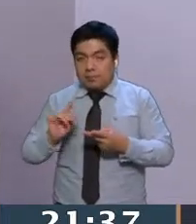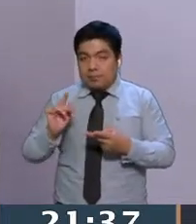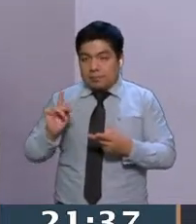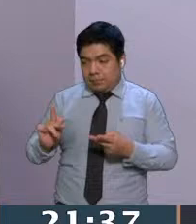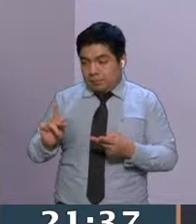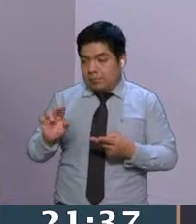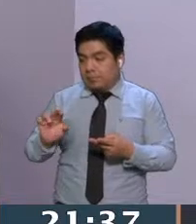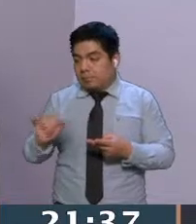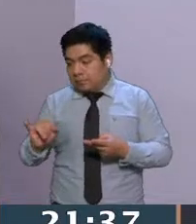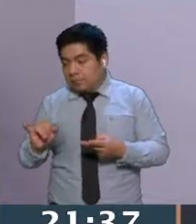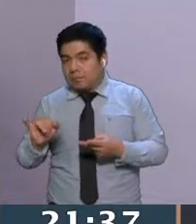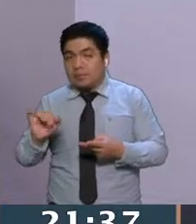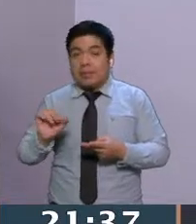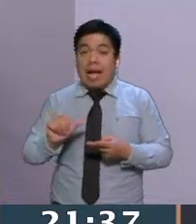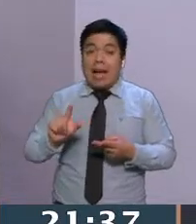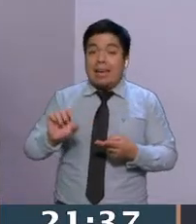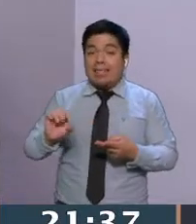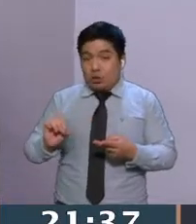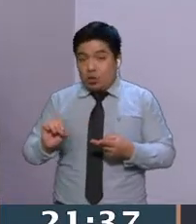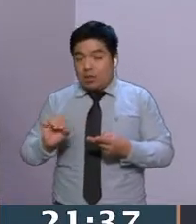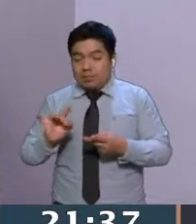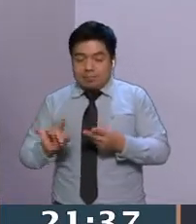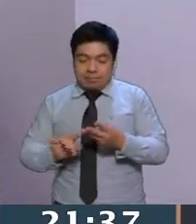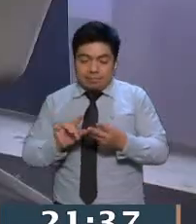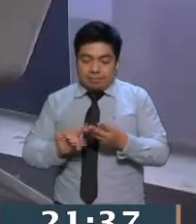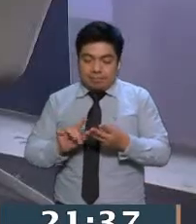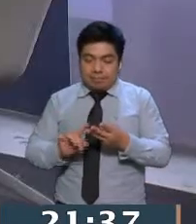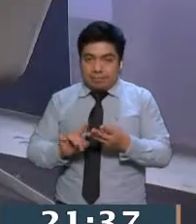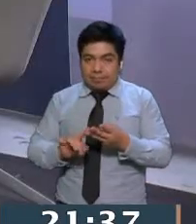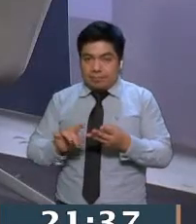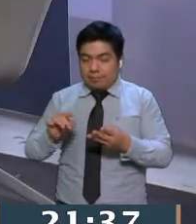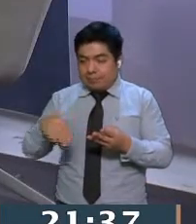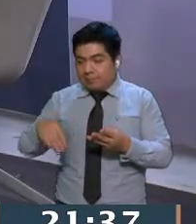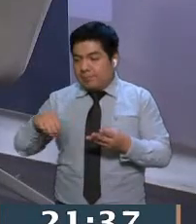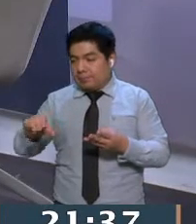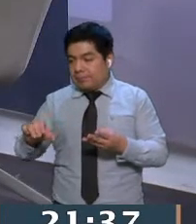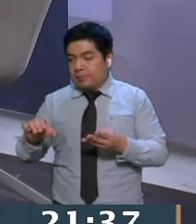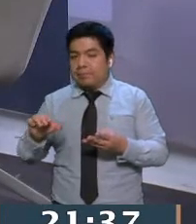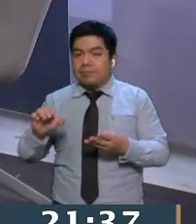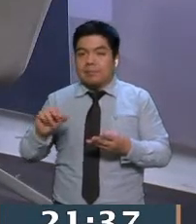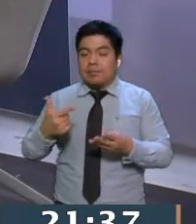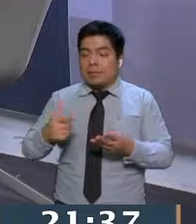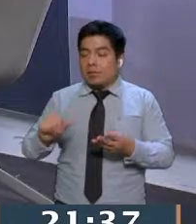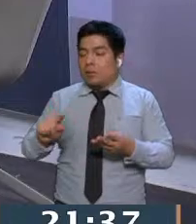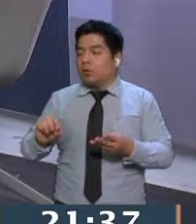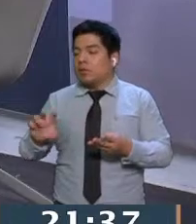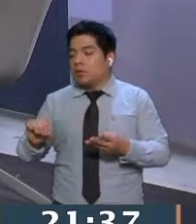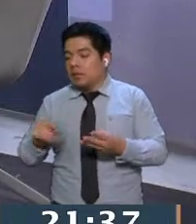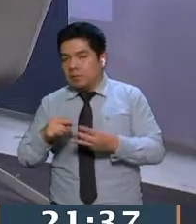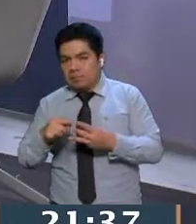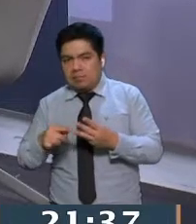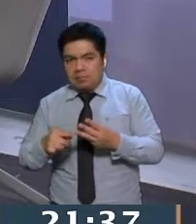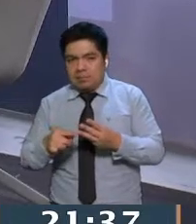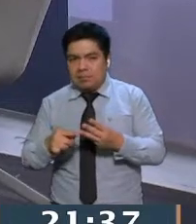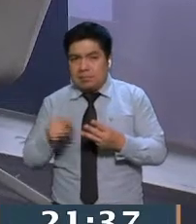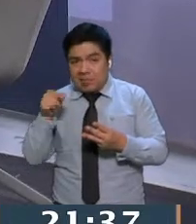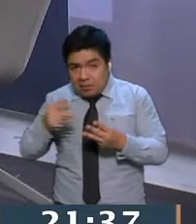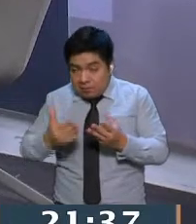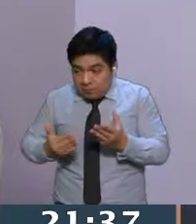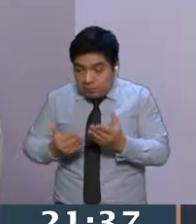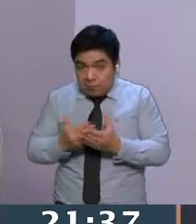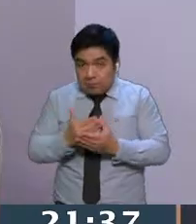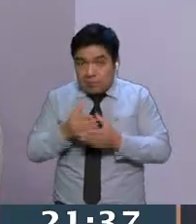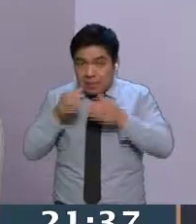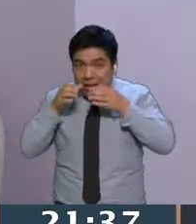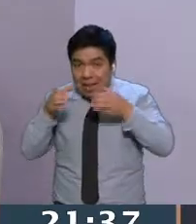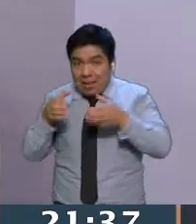plurinominales del PRI está Alito Moreno, en el primer lugar de las plurinominales de Movimiento Ciudadano está Gustavo Dorillo Duarte. Sí, no. ¿Ellos no podrían acceder al